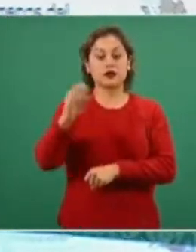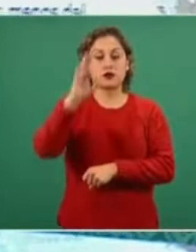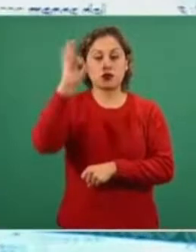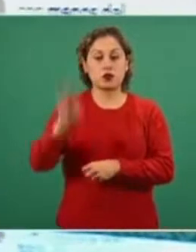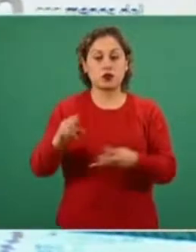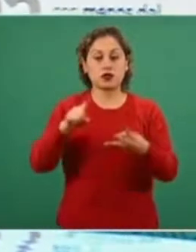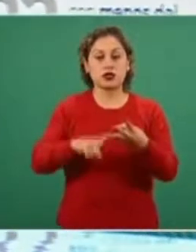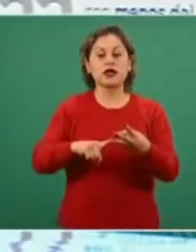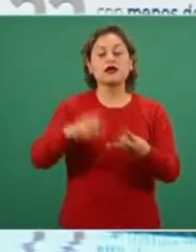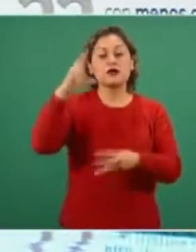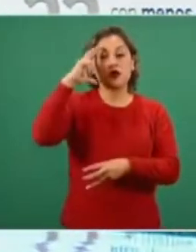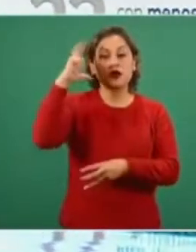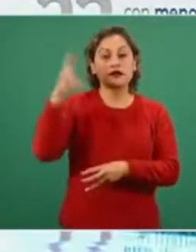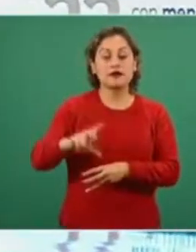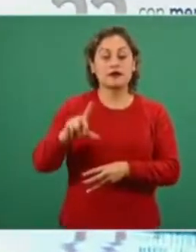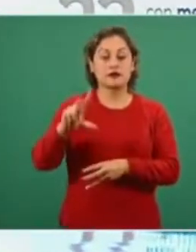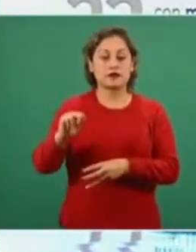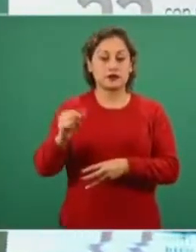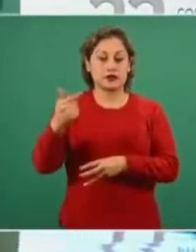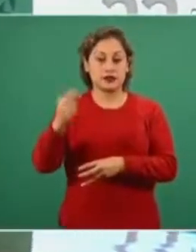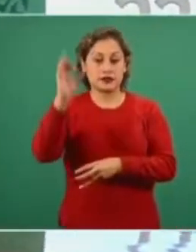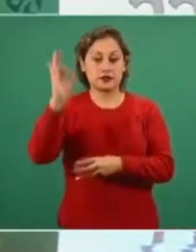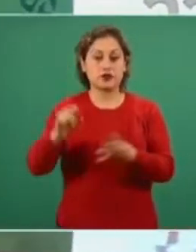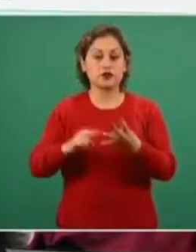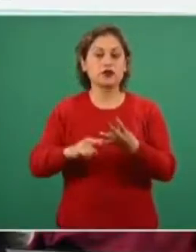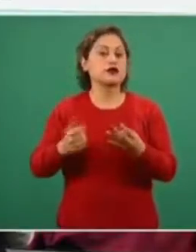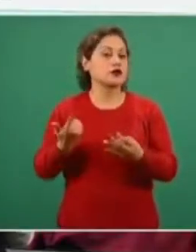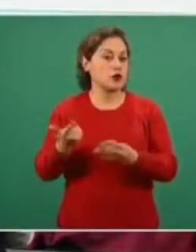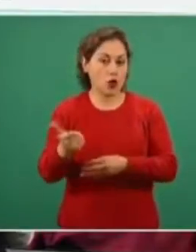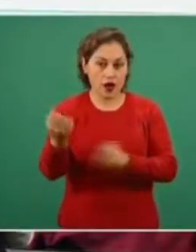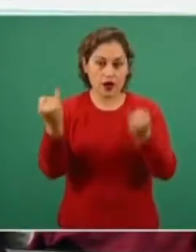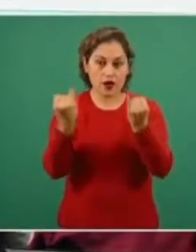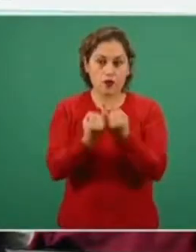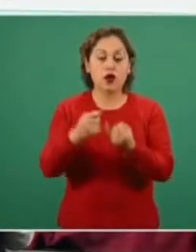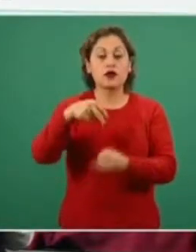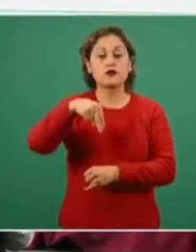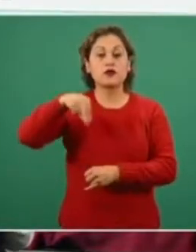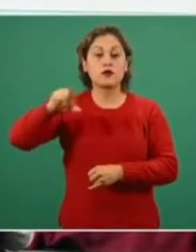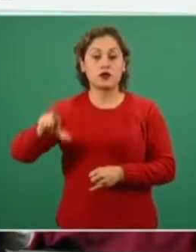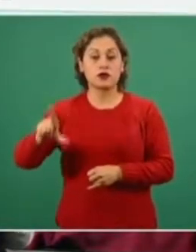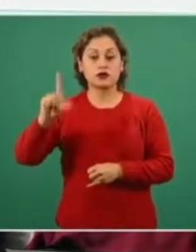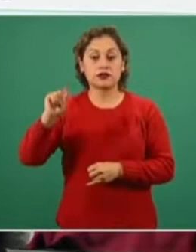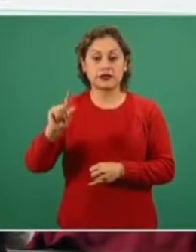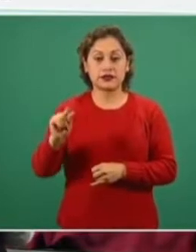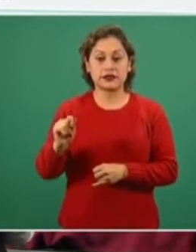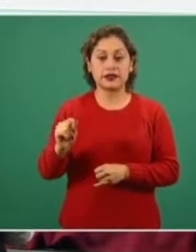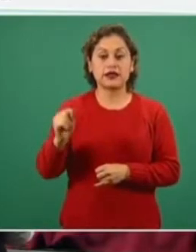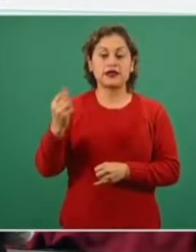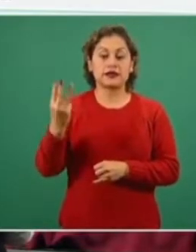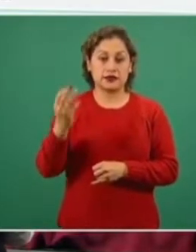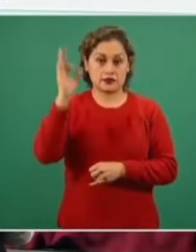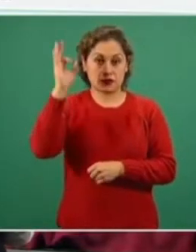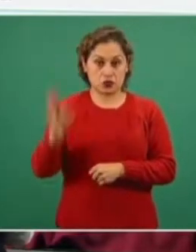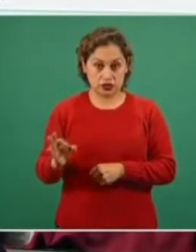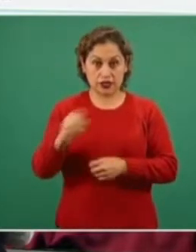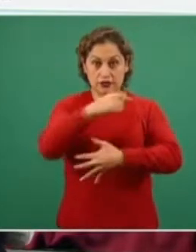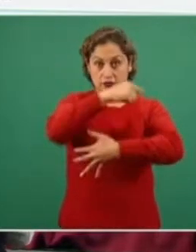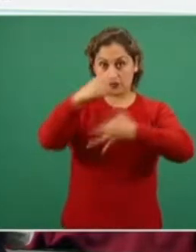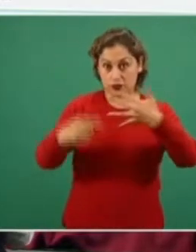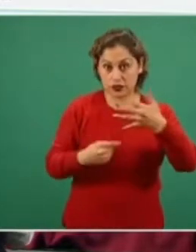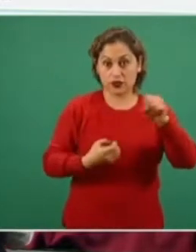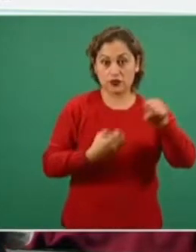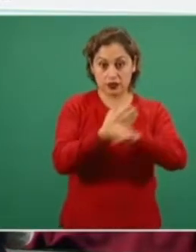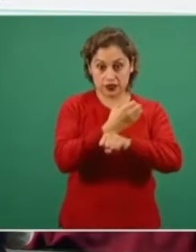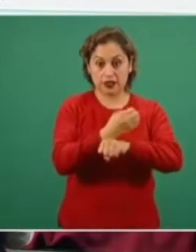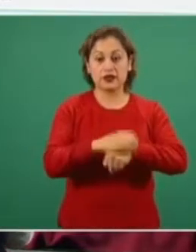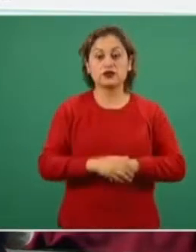Hidalgo, 77%, igual que Guanajuato, y Nuevo León, con un 73%. Cinco de ellas, cinco entidades, están entre